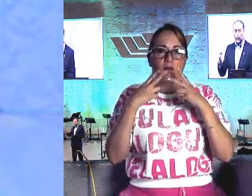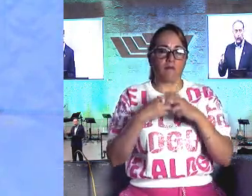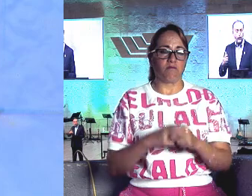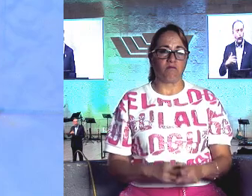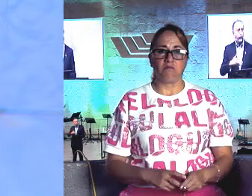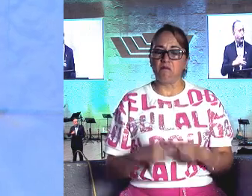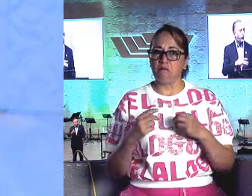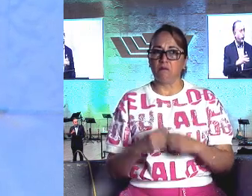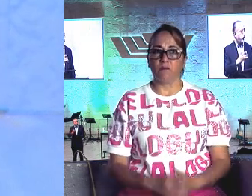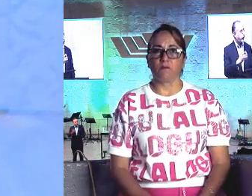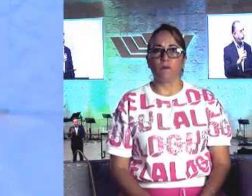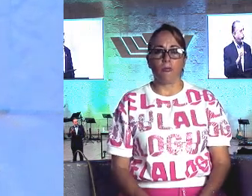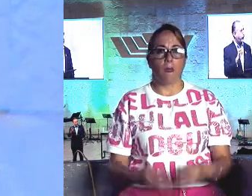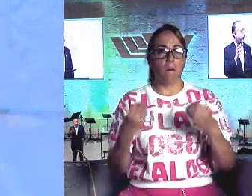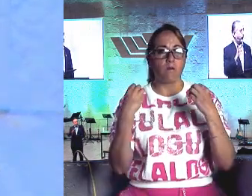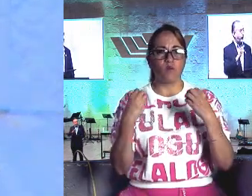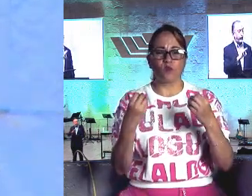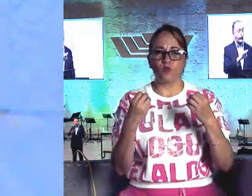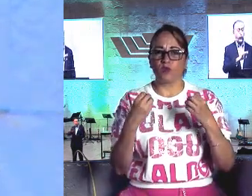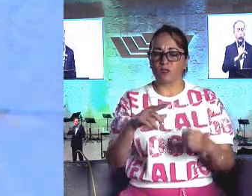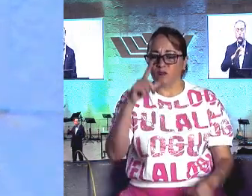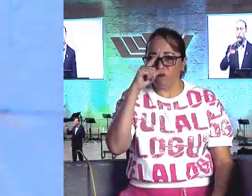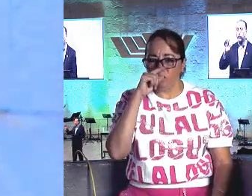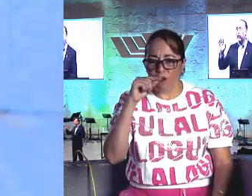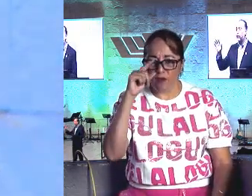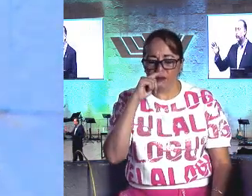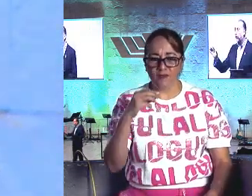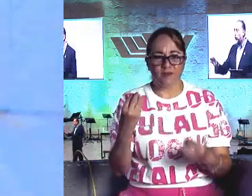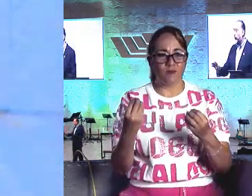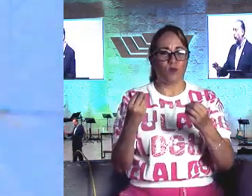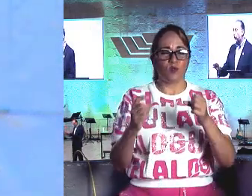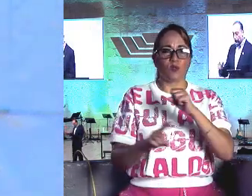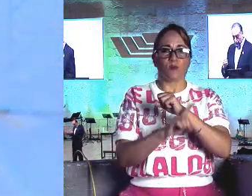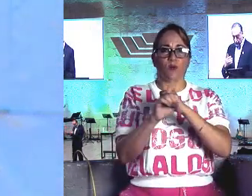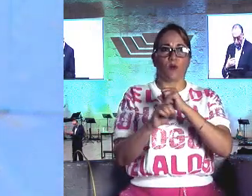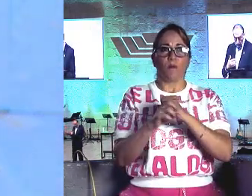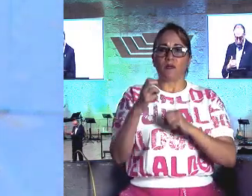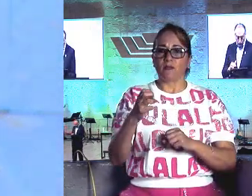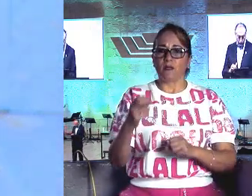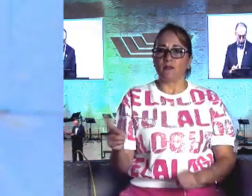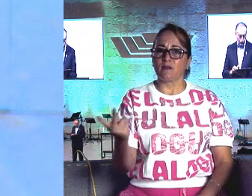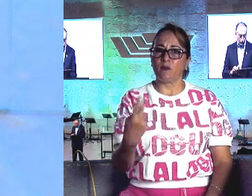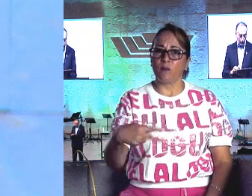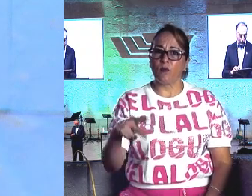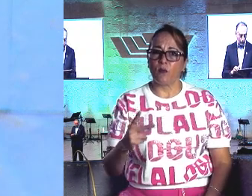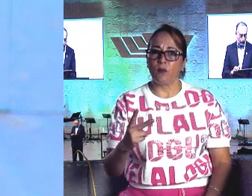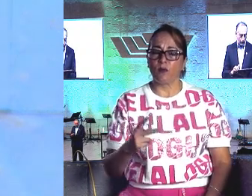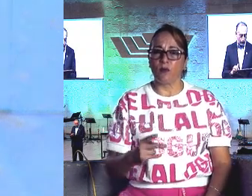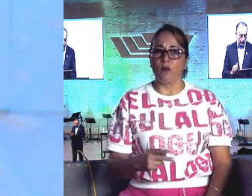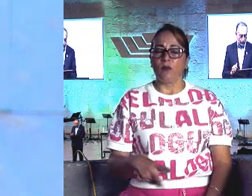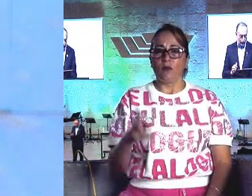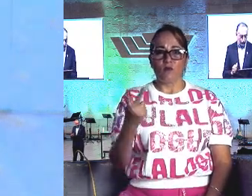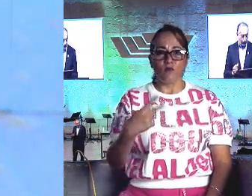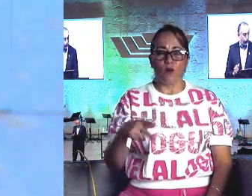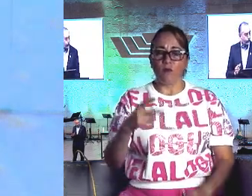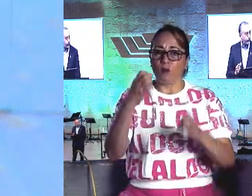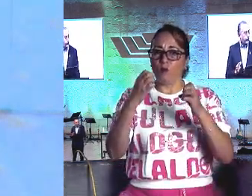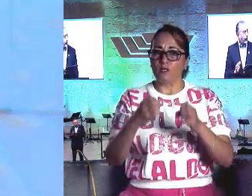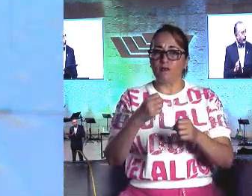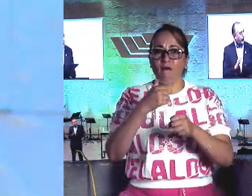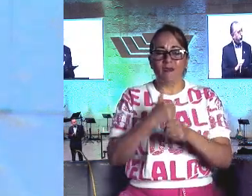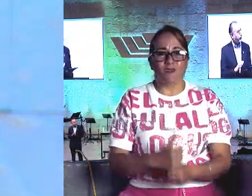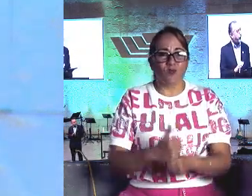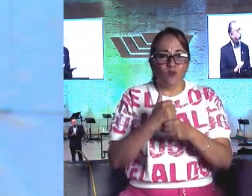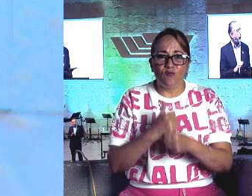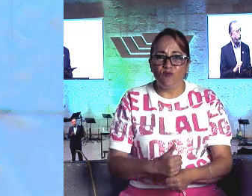Saúl había cometido muchos errores, así es que había metido en muchos problemas al pueblo y el pueblo lo estaba sufriendo. Así que allá